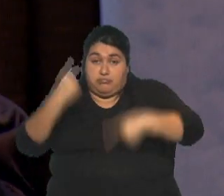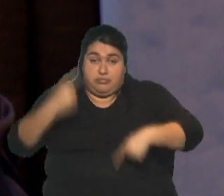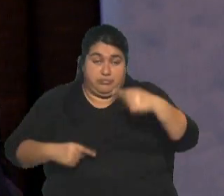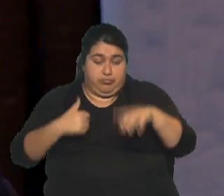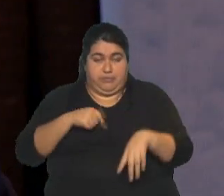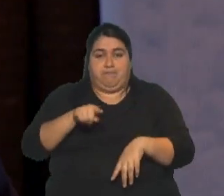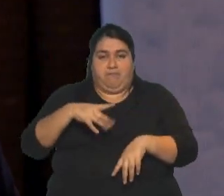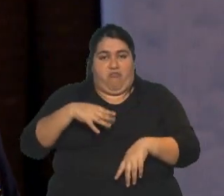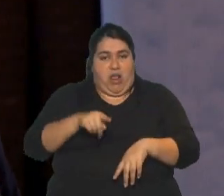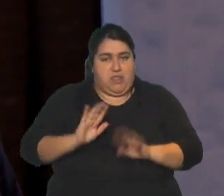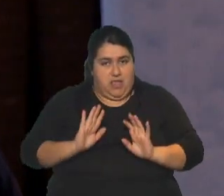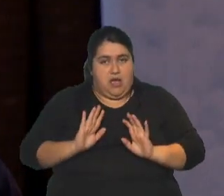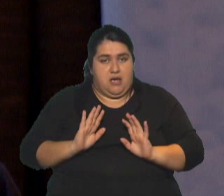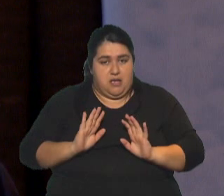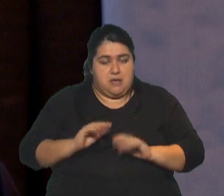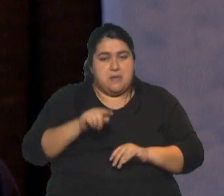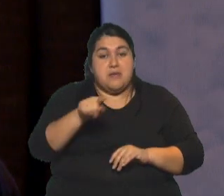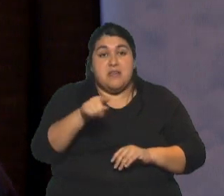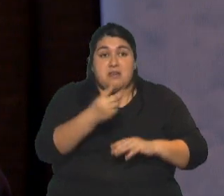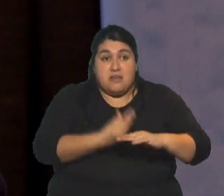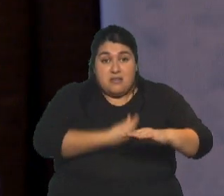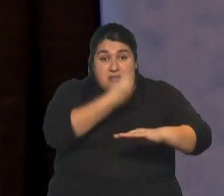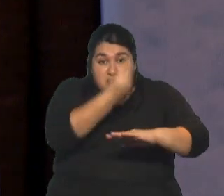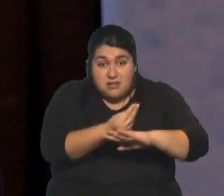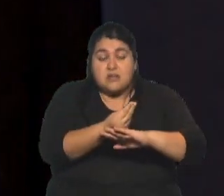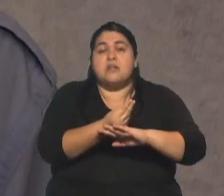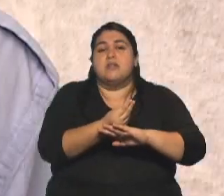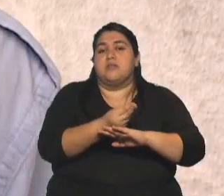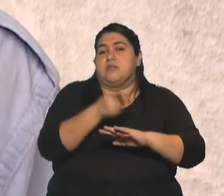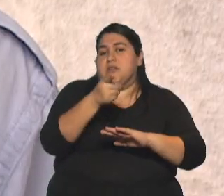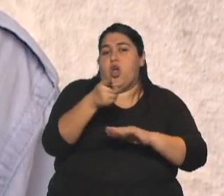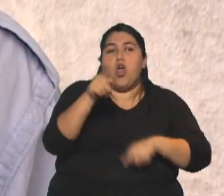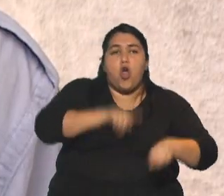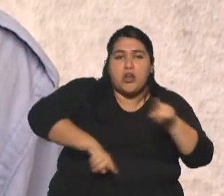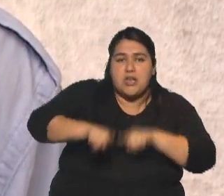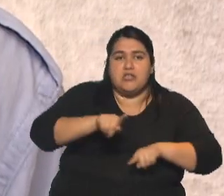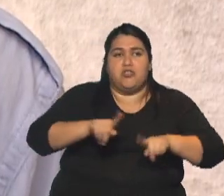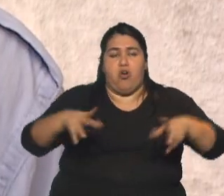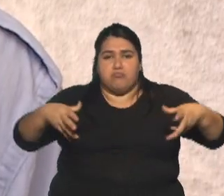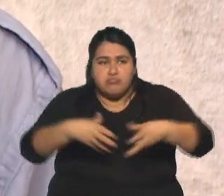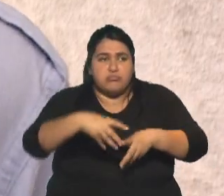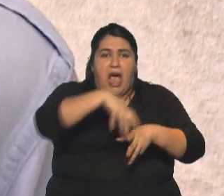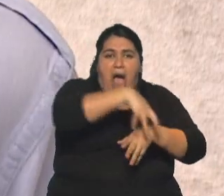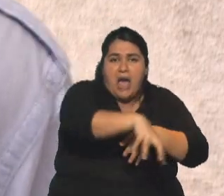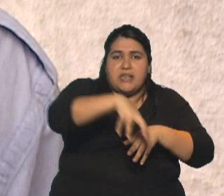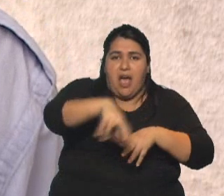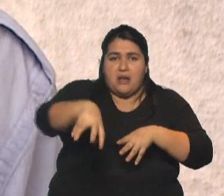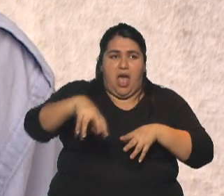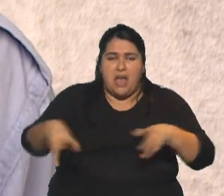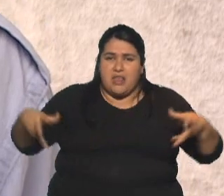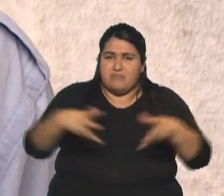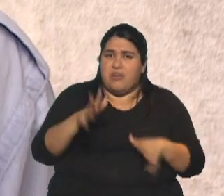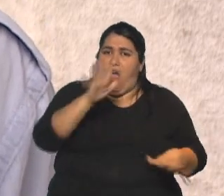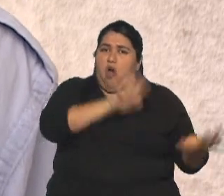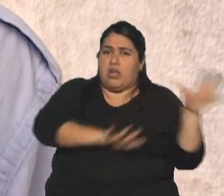mandatos que va a tener Massa, ni bien asuma, es ordenar, coordinar las distintas áreas que están afectadas por una economía